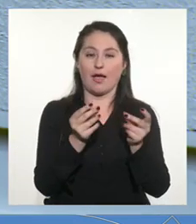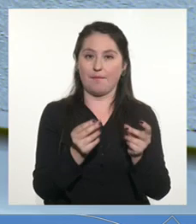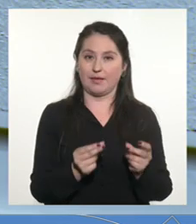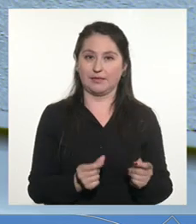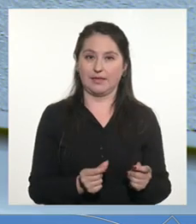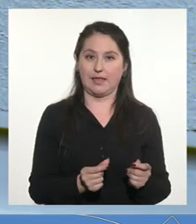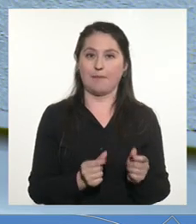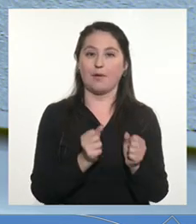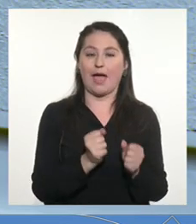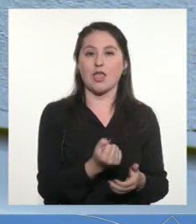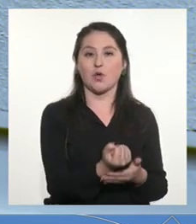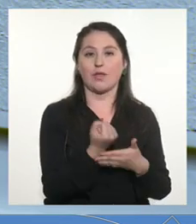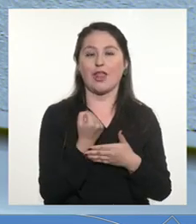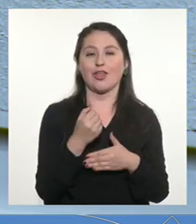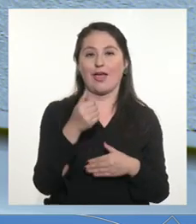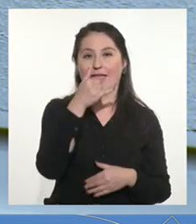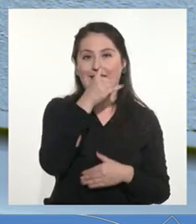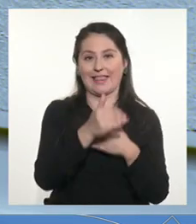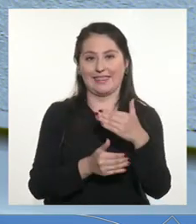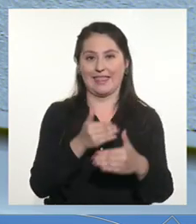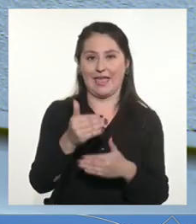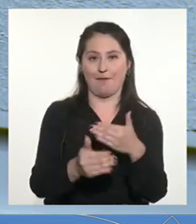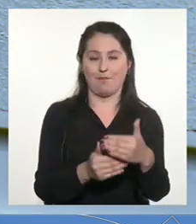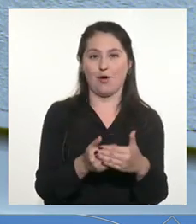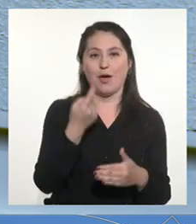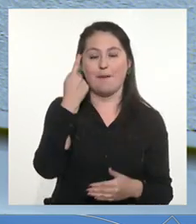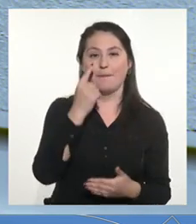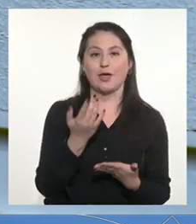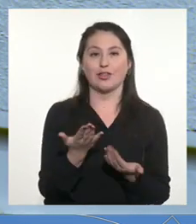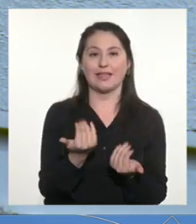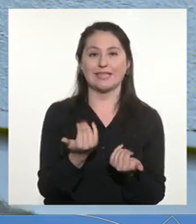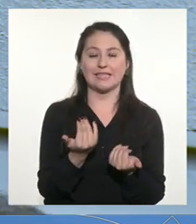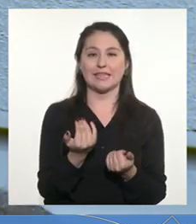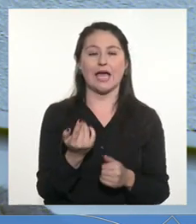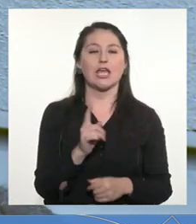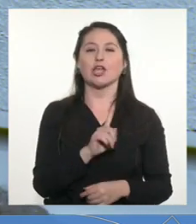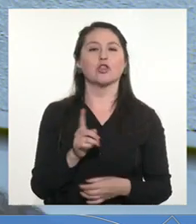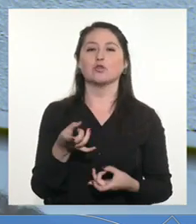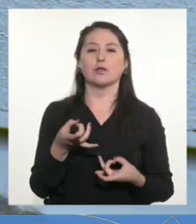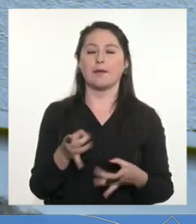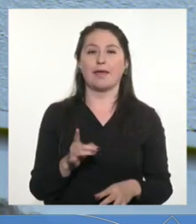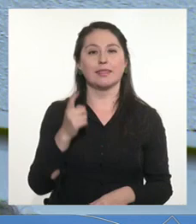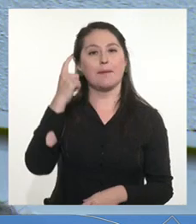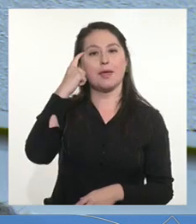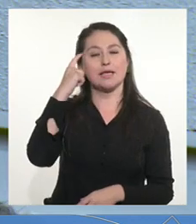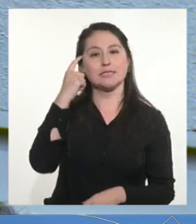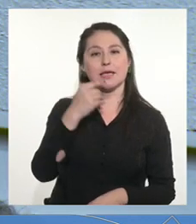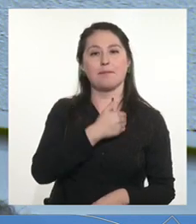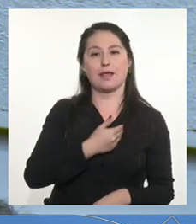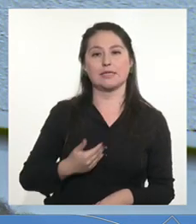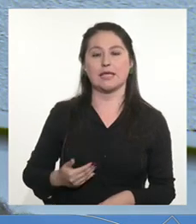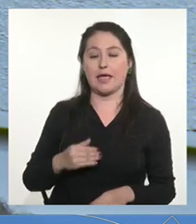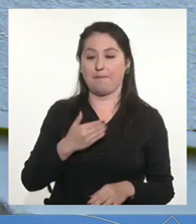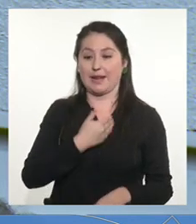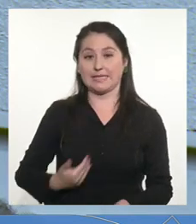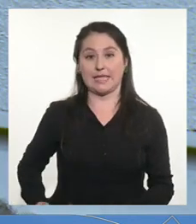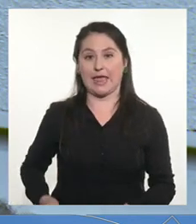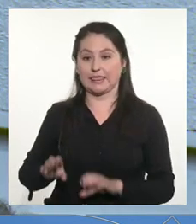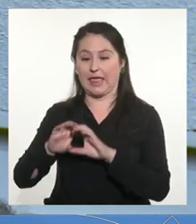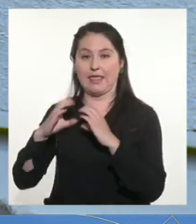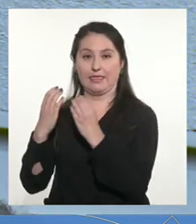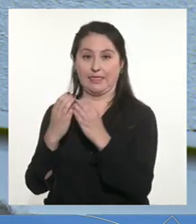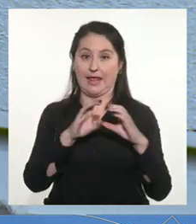pero requiere de un gobierno corporativo que no solo considere a los presidentes de ambas cámaras como está previsto